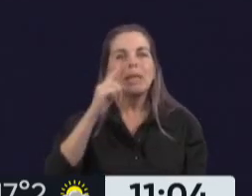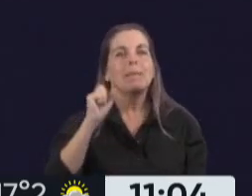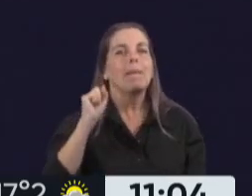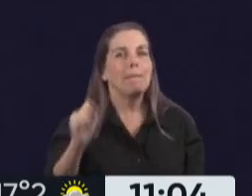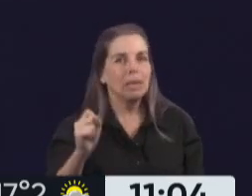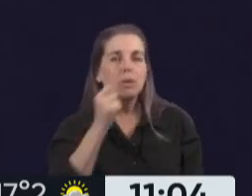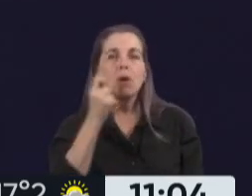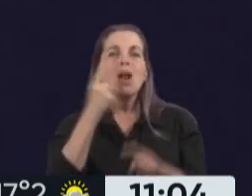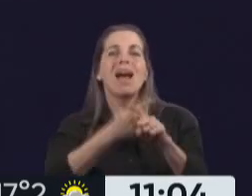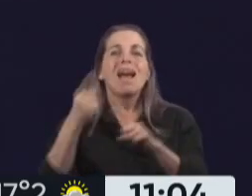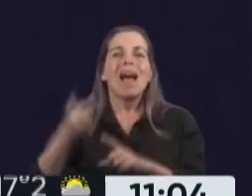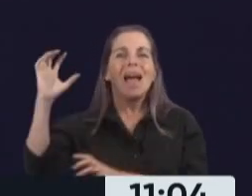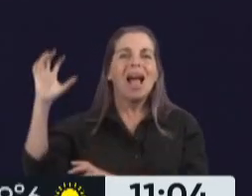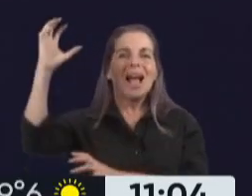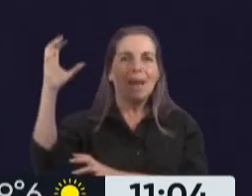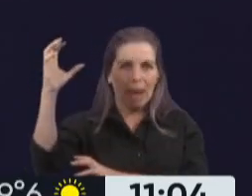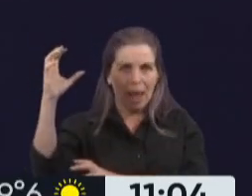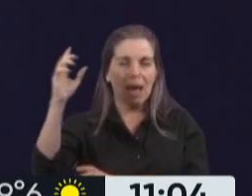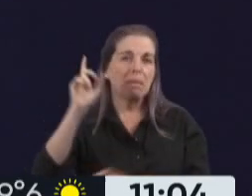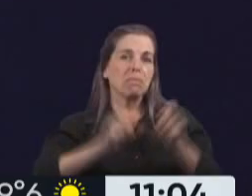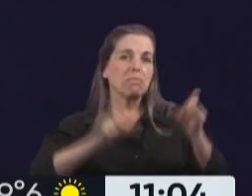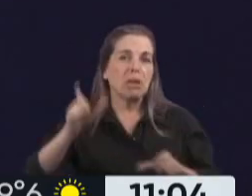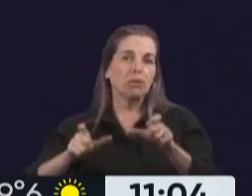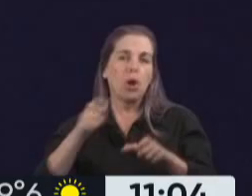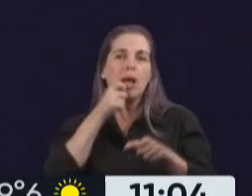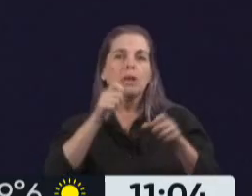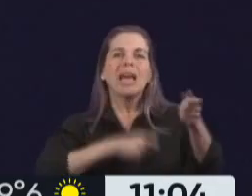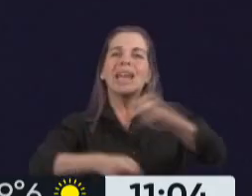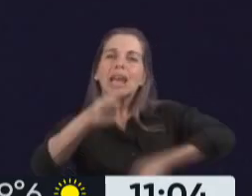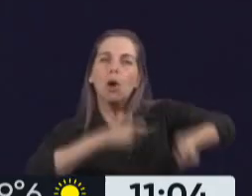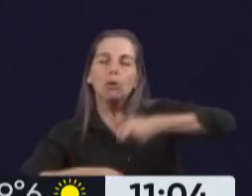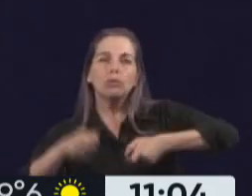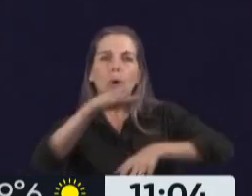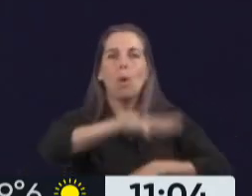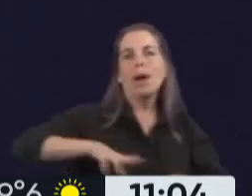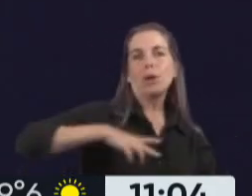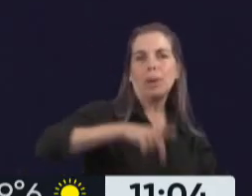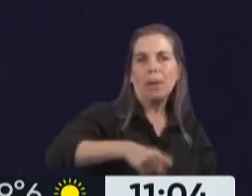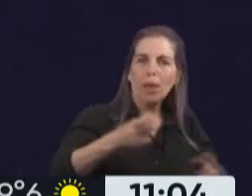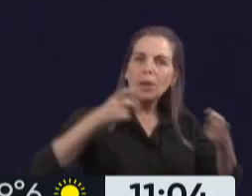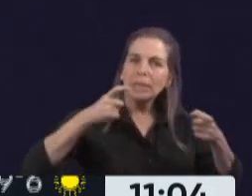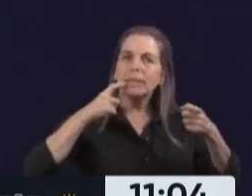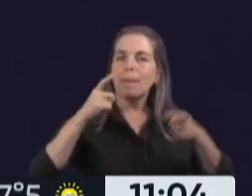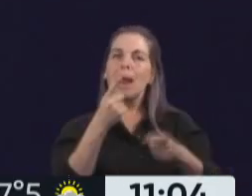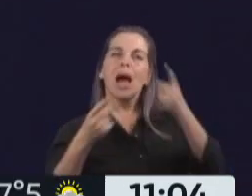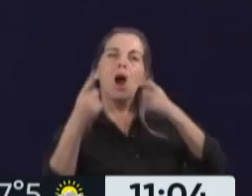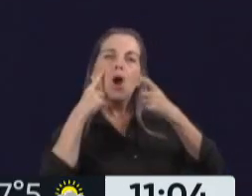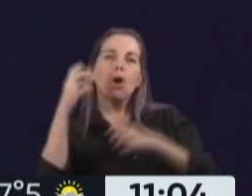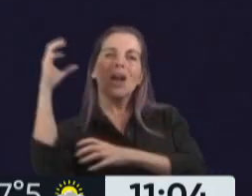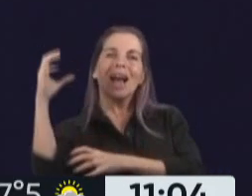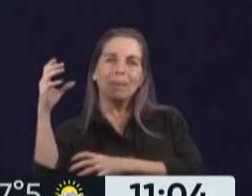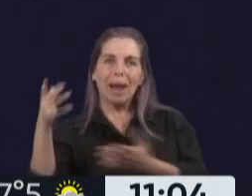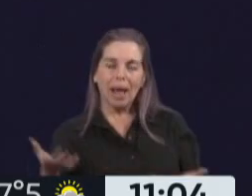quiere instalar en las adyacencias de los comercios o barrios privados. También sorprende el derecho